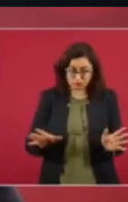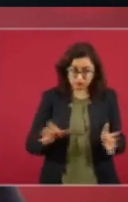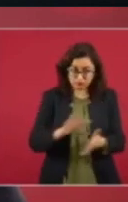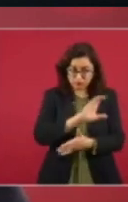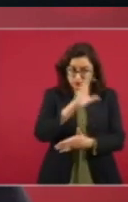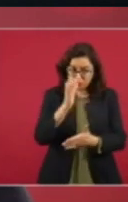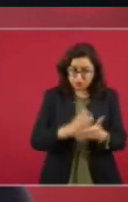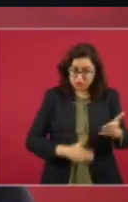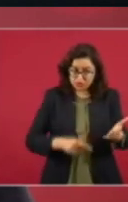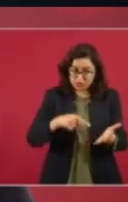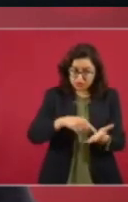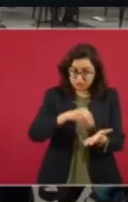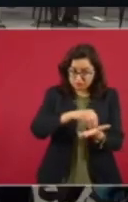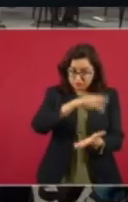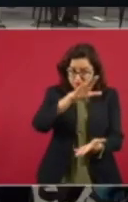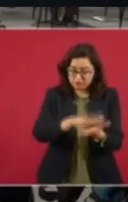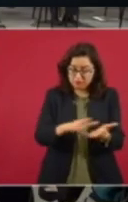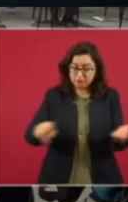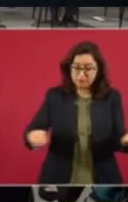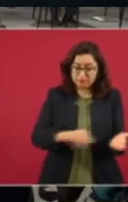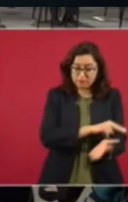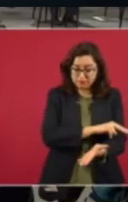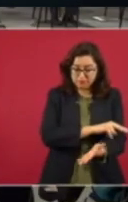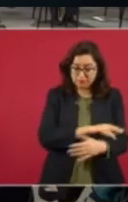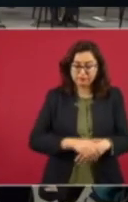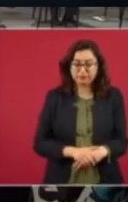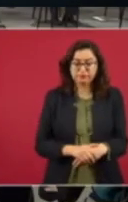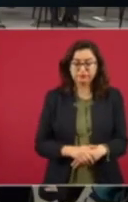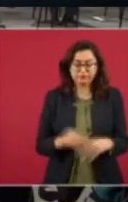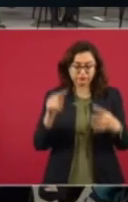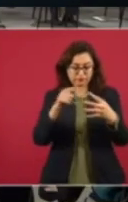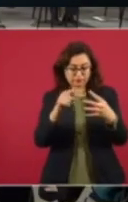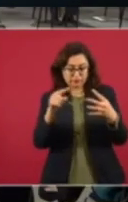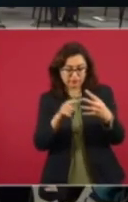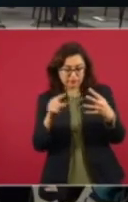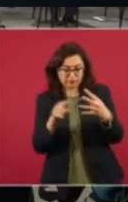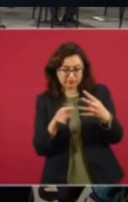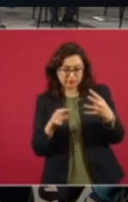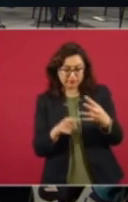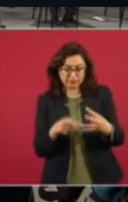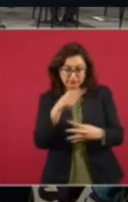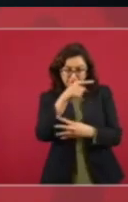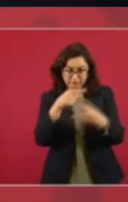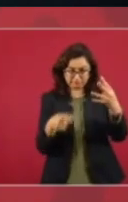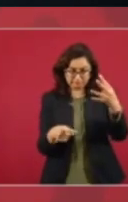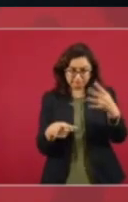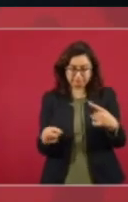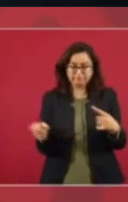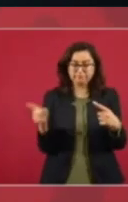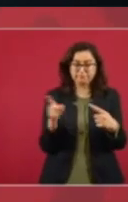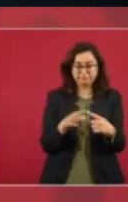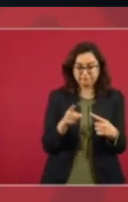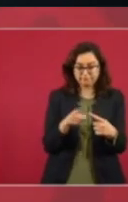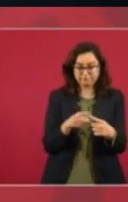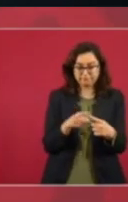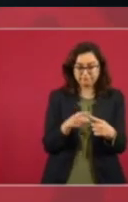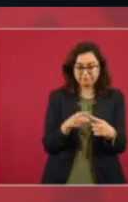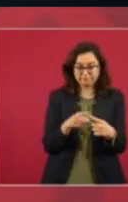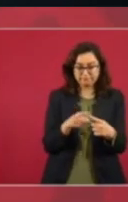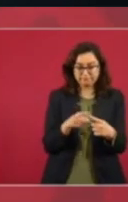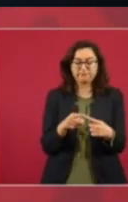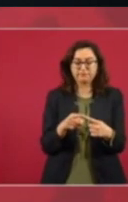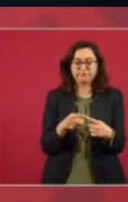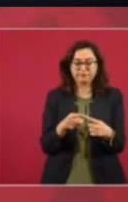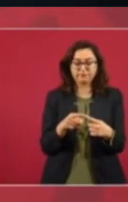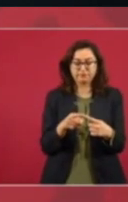subcontratación. Se integra de 4 puntos. Primero, las partes están